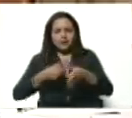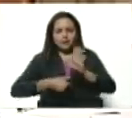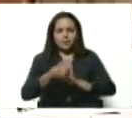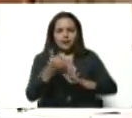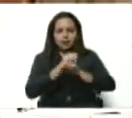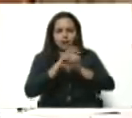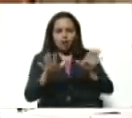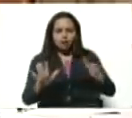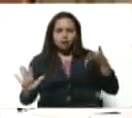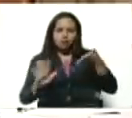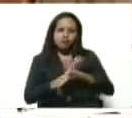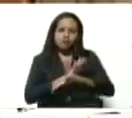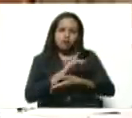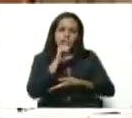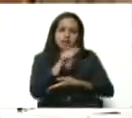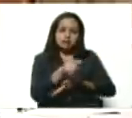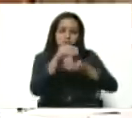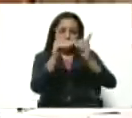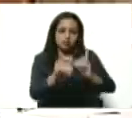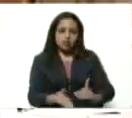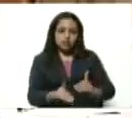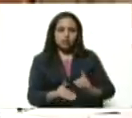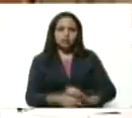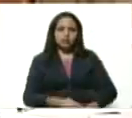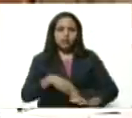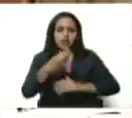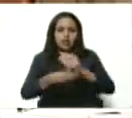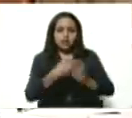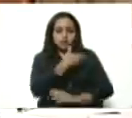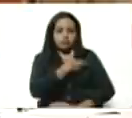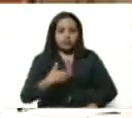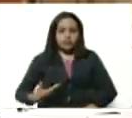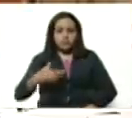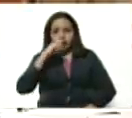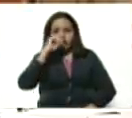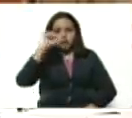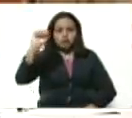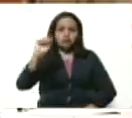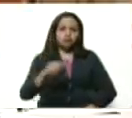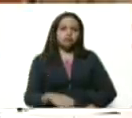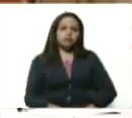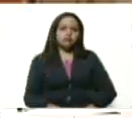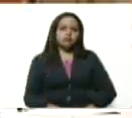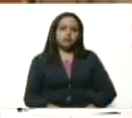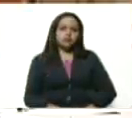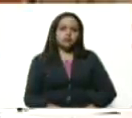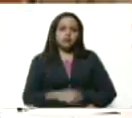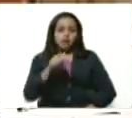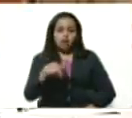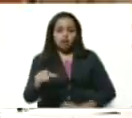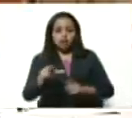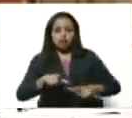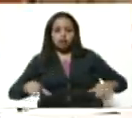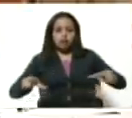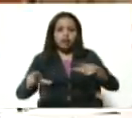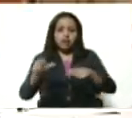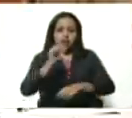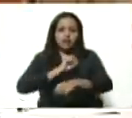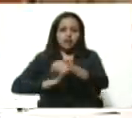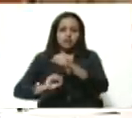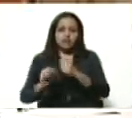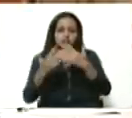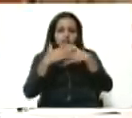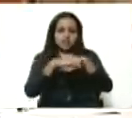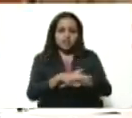sobre esta decisión que ha tomado el presidente nicolás maduro de estas zonas operativas de defensa integral